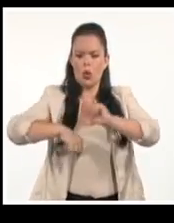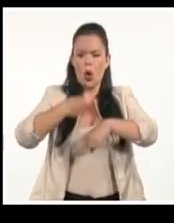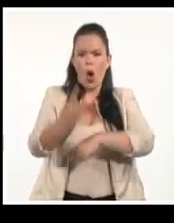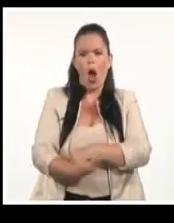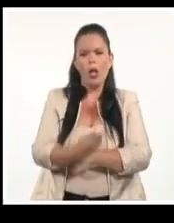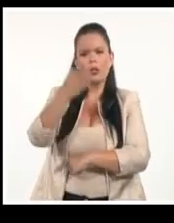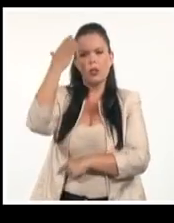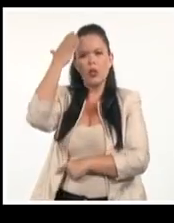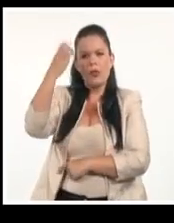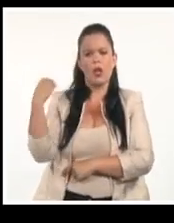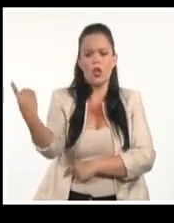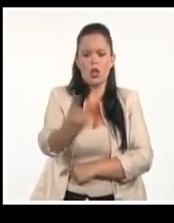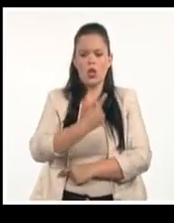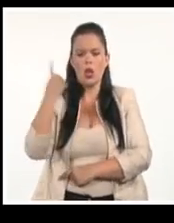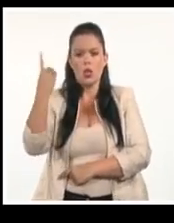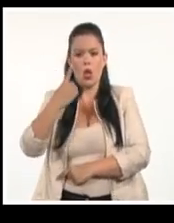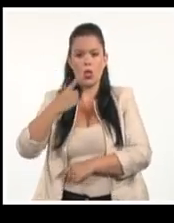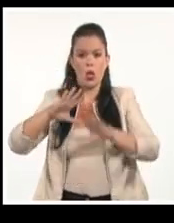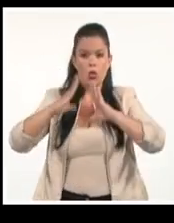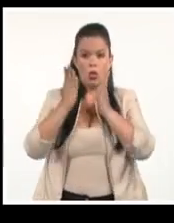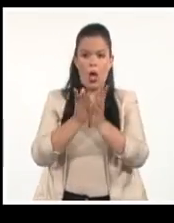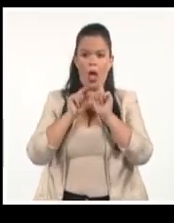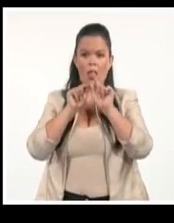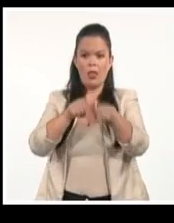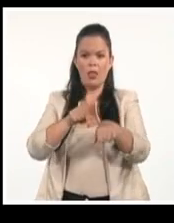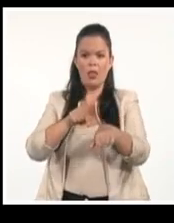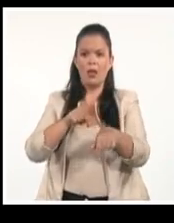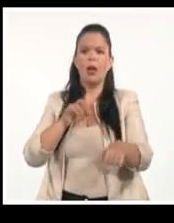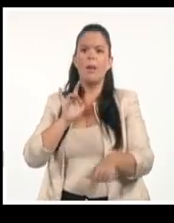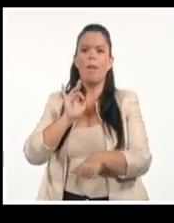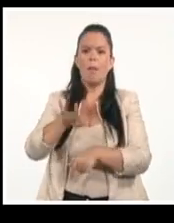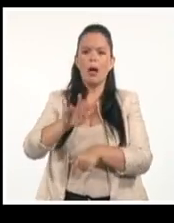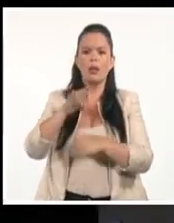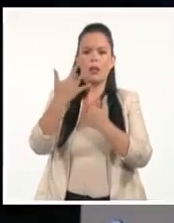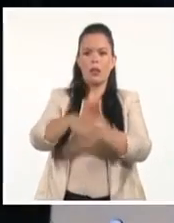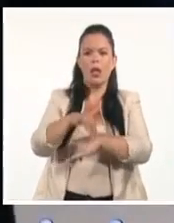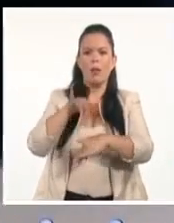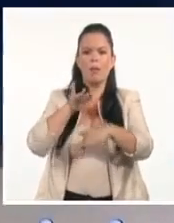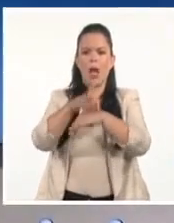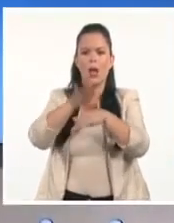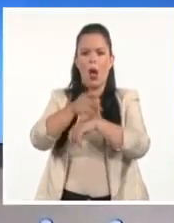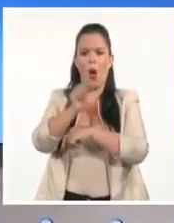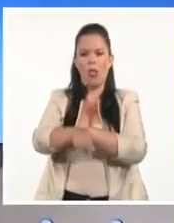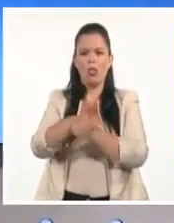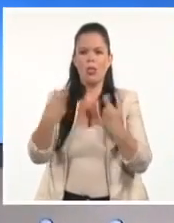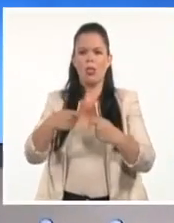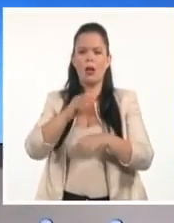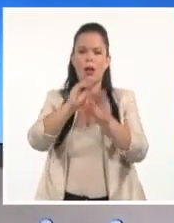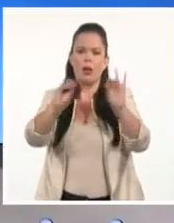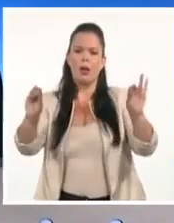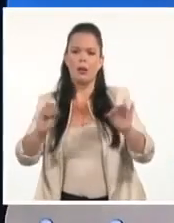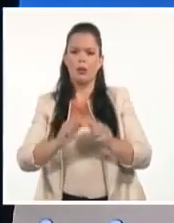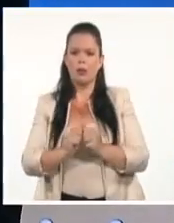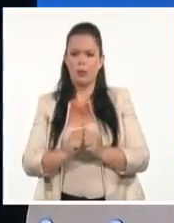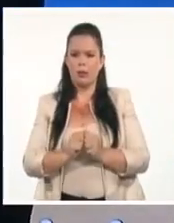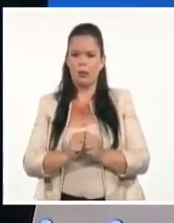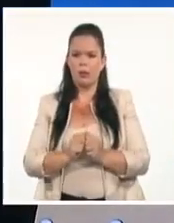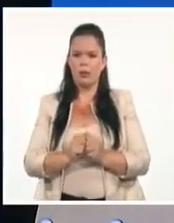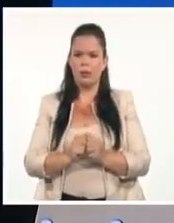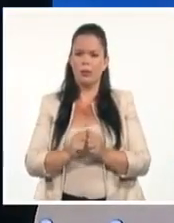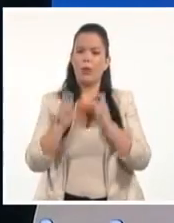los parques de tu barrio, a las calles principales y al malecón. Esa es la incitación a la violencia desde la